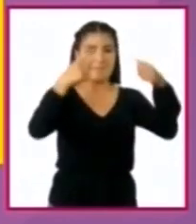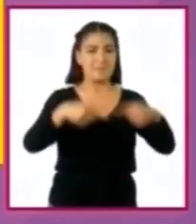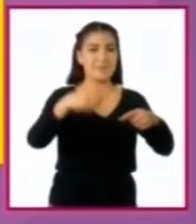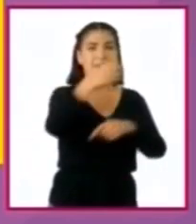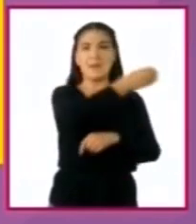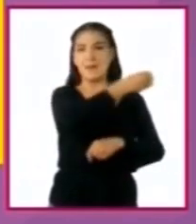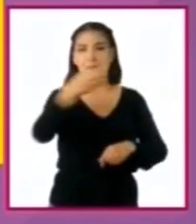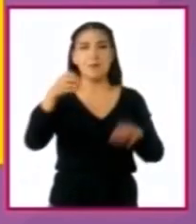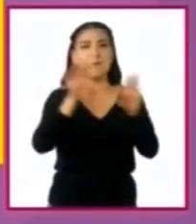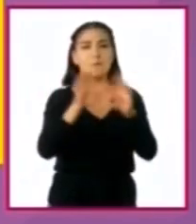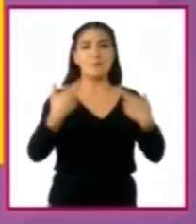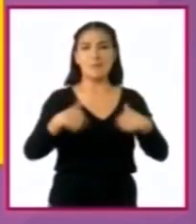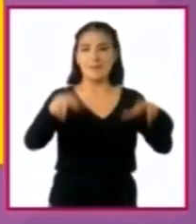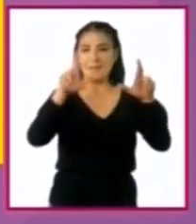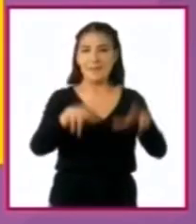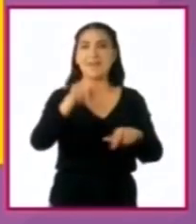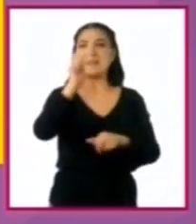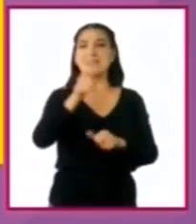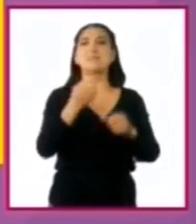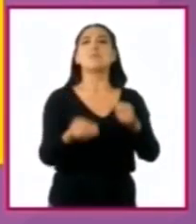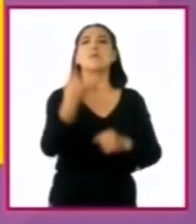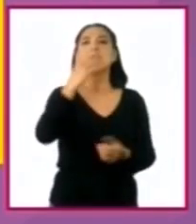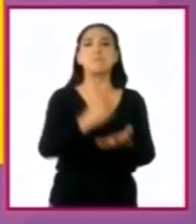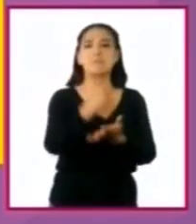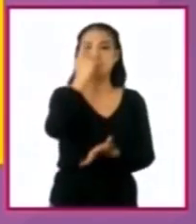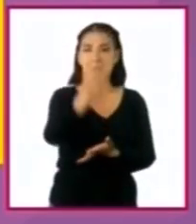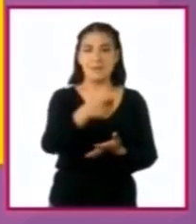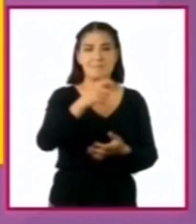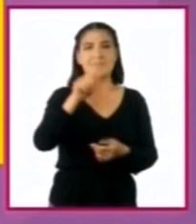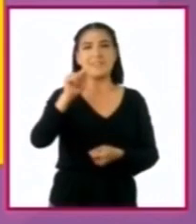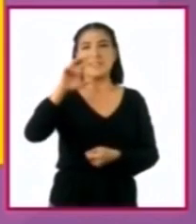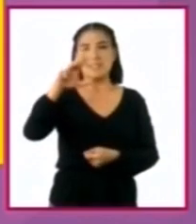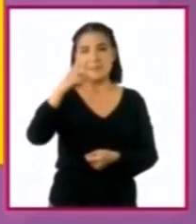aritmética que represente cuánto pagará Tere por los zapatos.